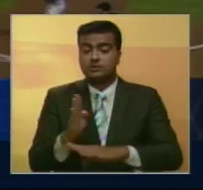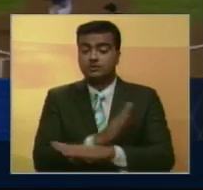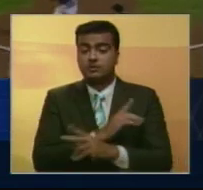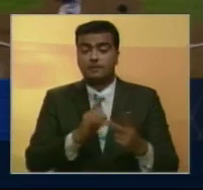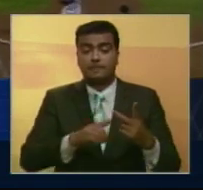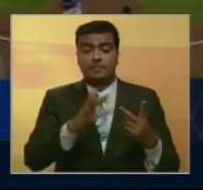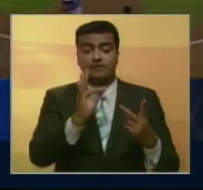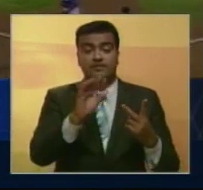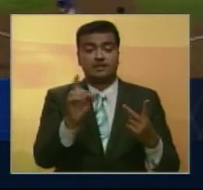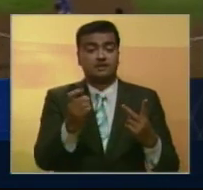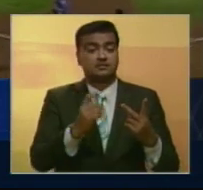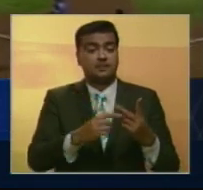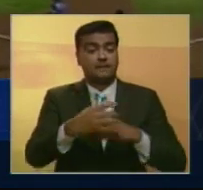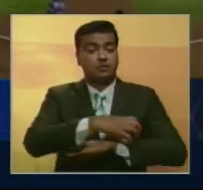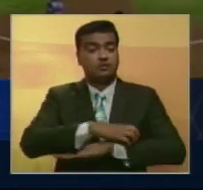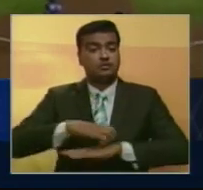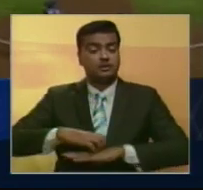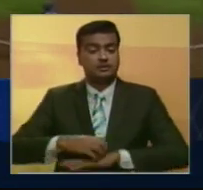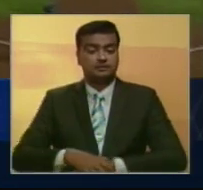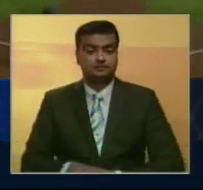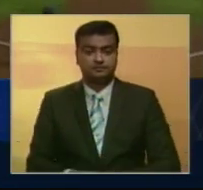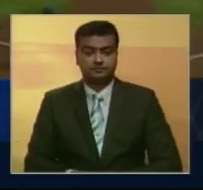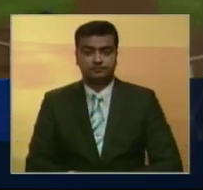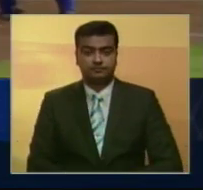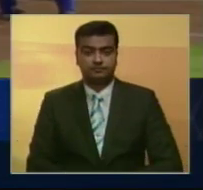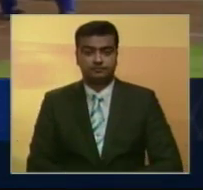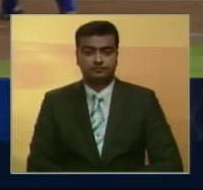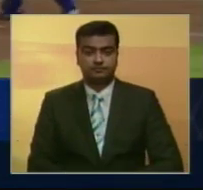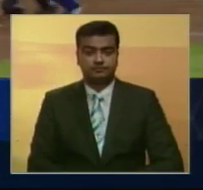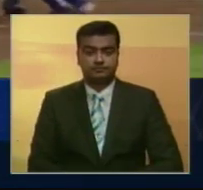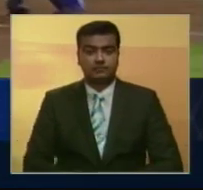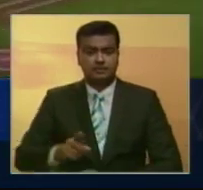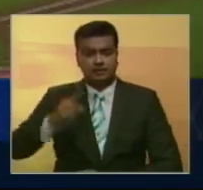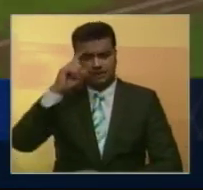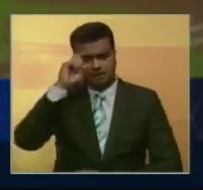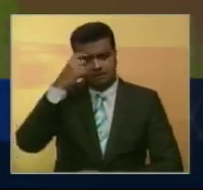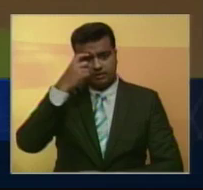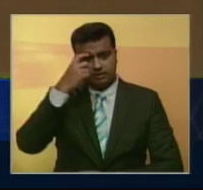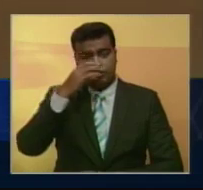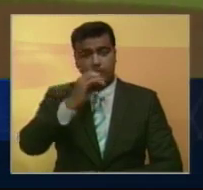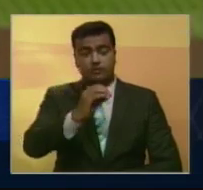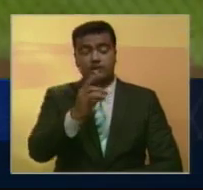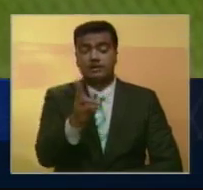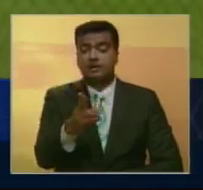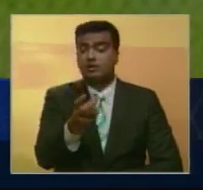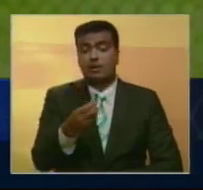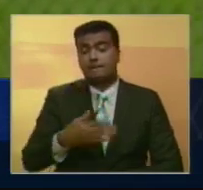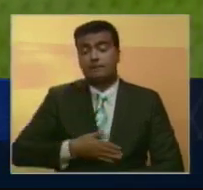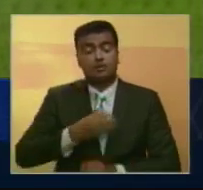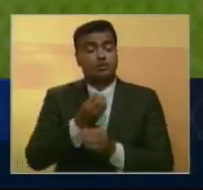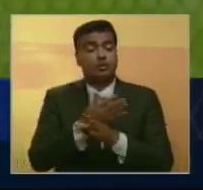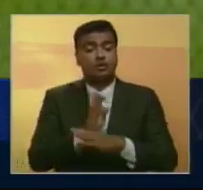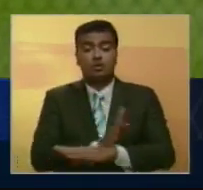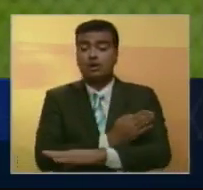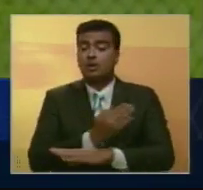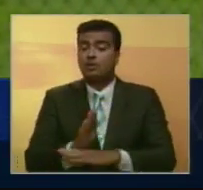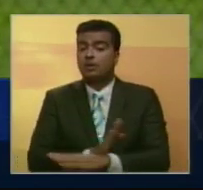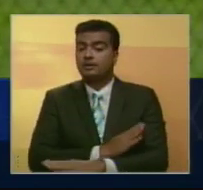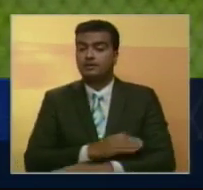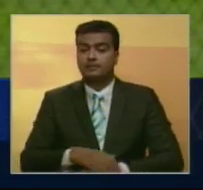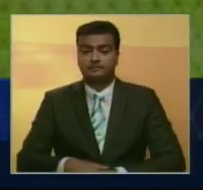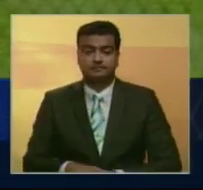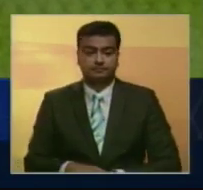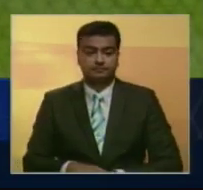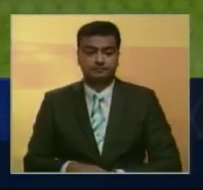experimentado Freddy García lo hará por los Felinos. Recuerden además que el outfielder Odúbel Herrera no jugará más con La Guaira y su lugar fue tomado